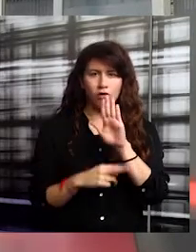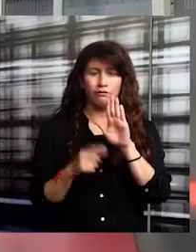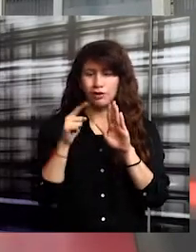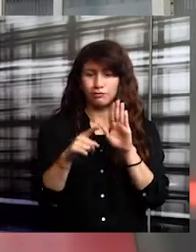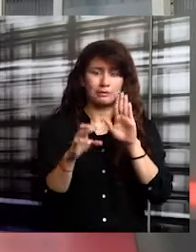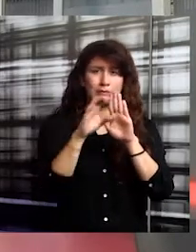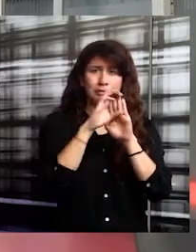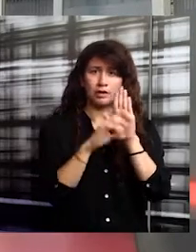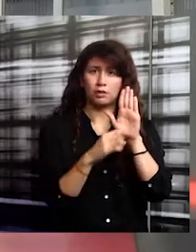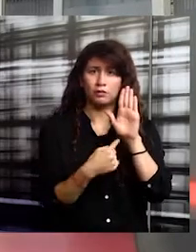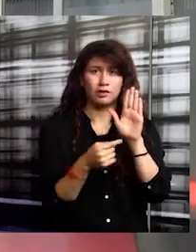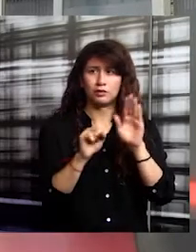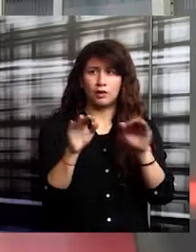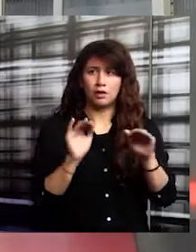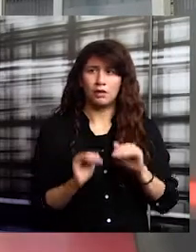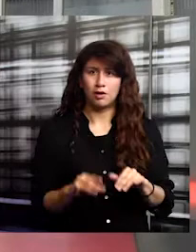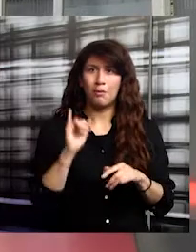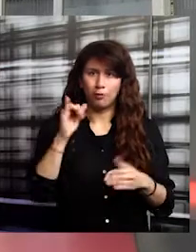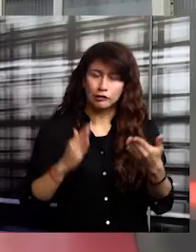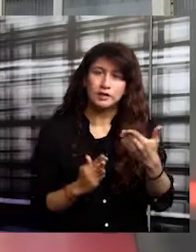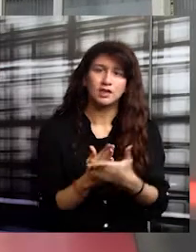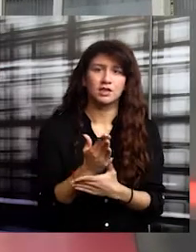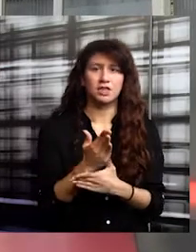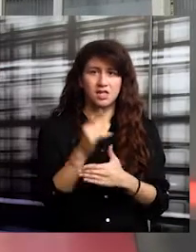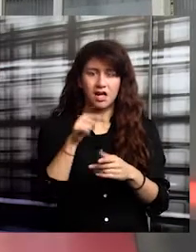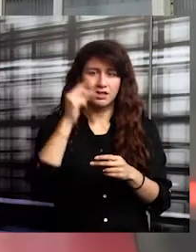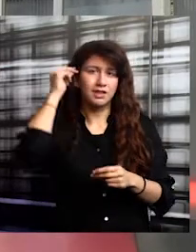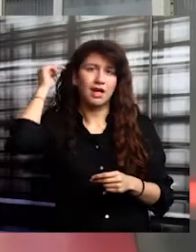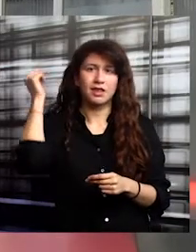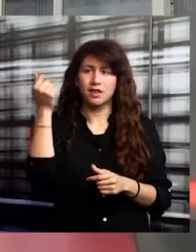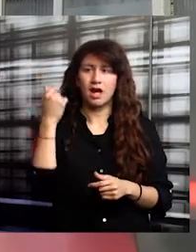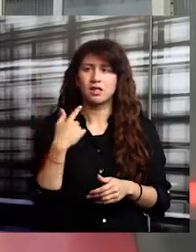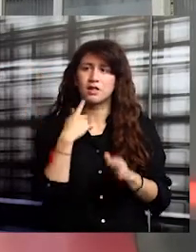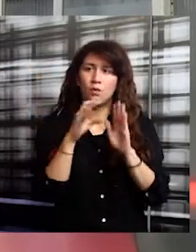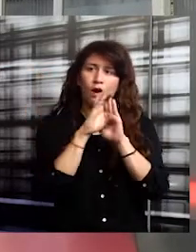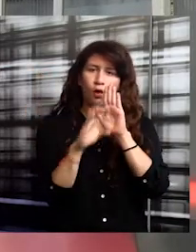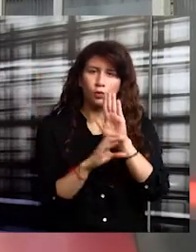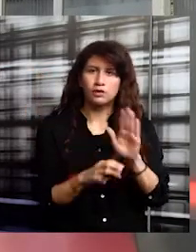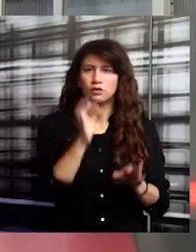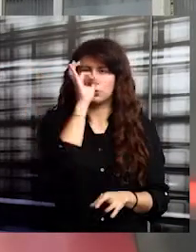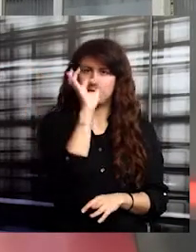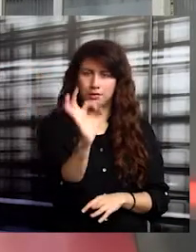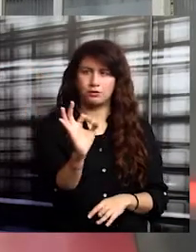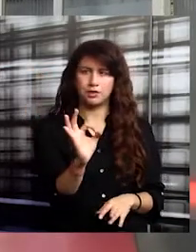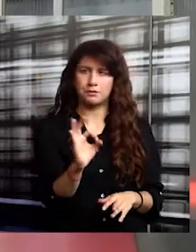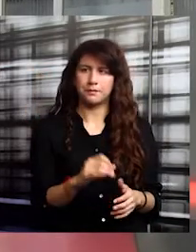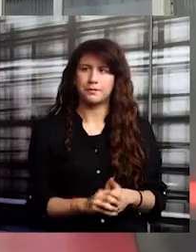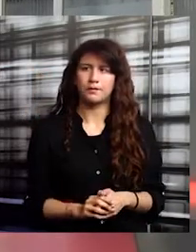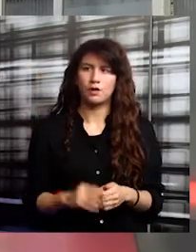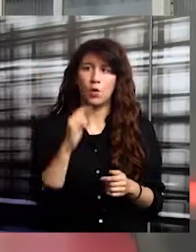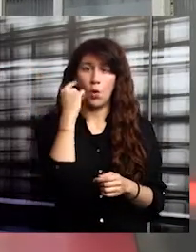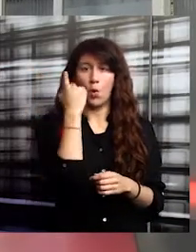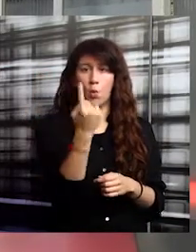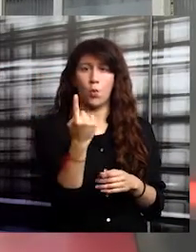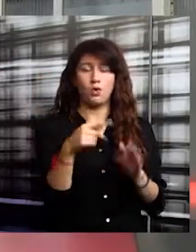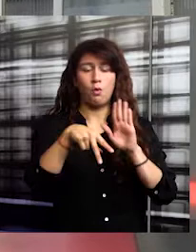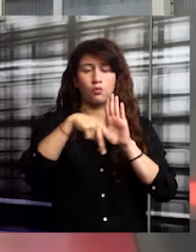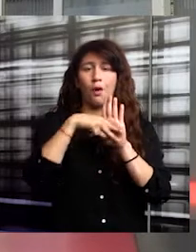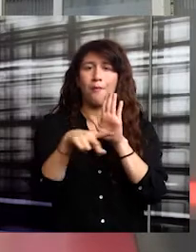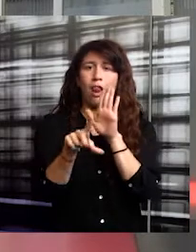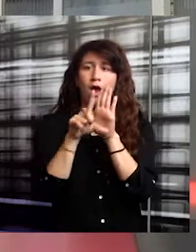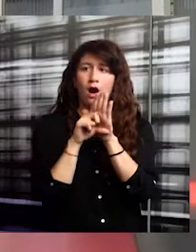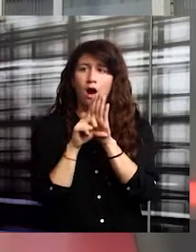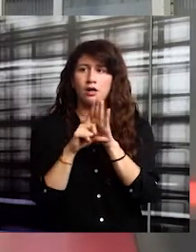No es la misma, pero sigue esta idea de que es la Constitución de Pinochet. Entonces, una norma legal